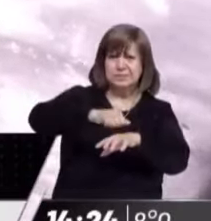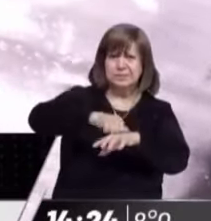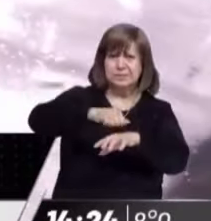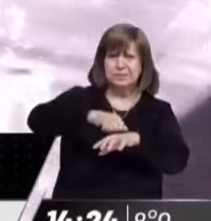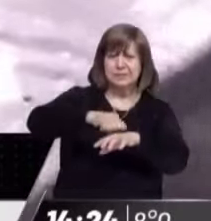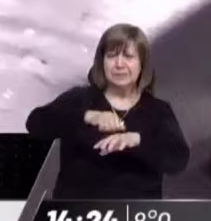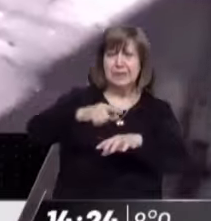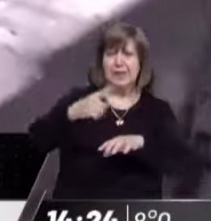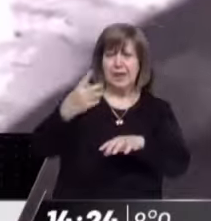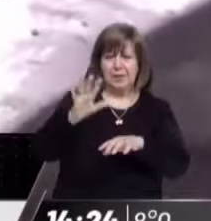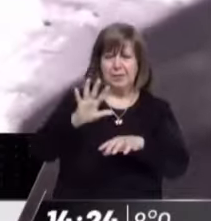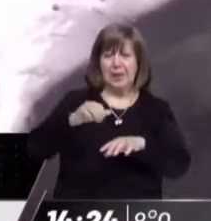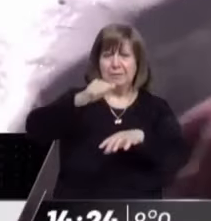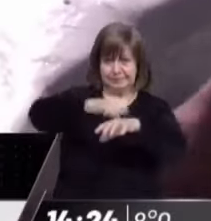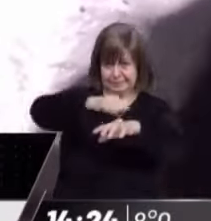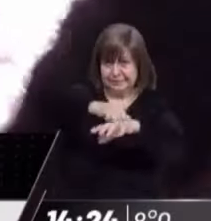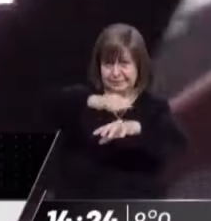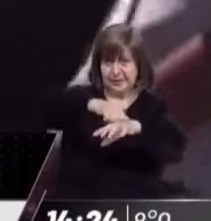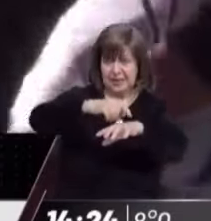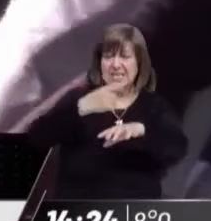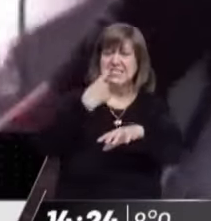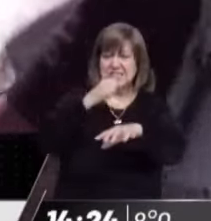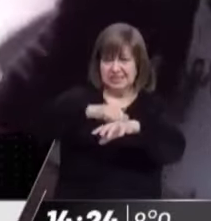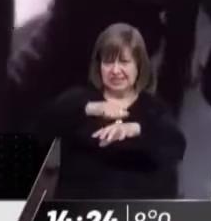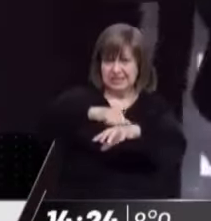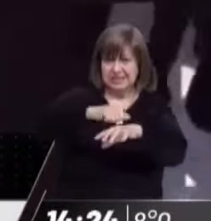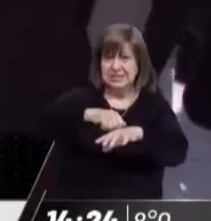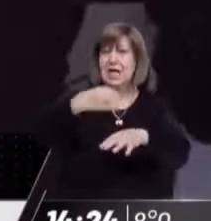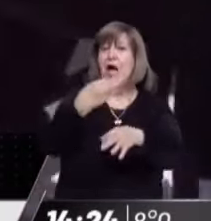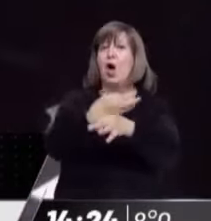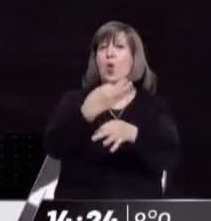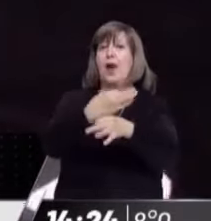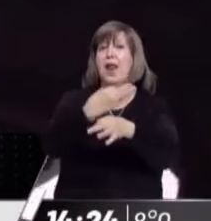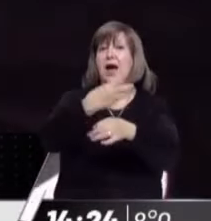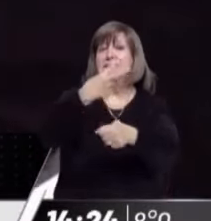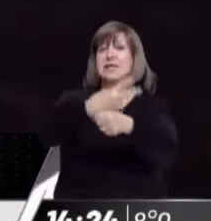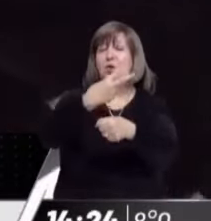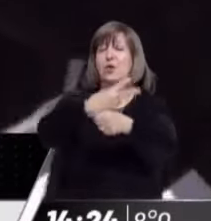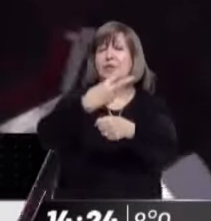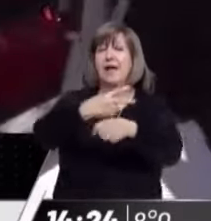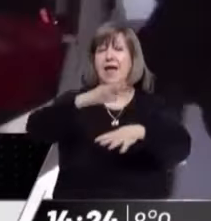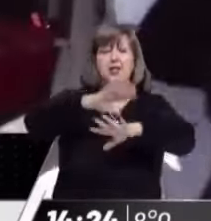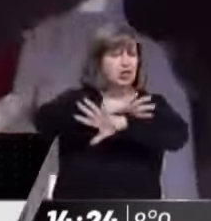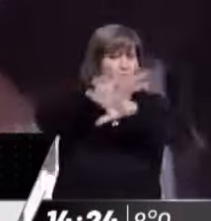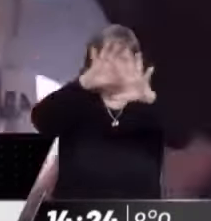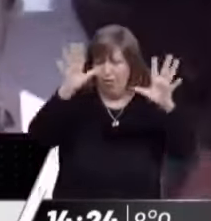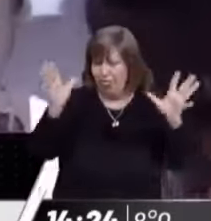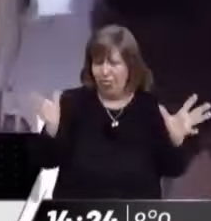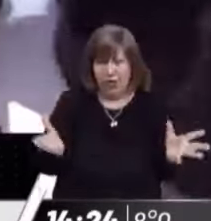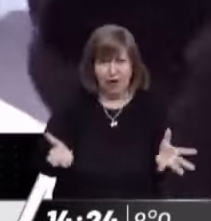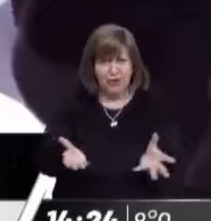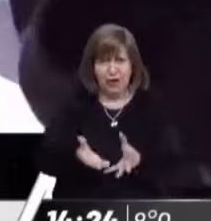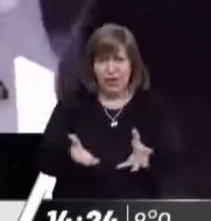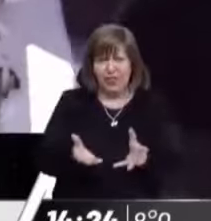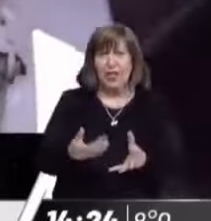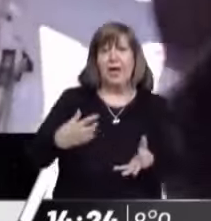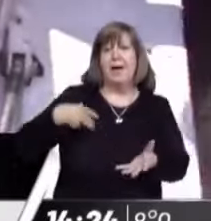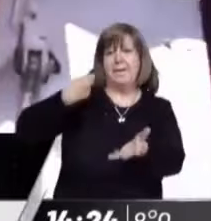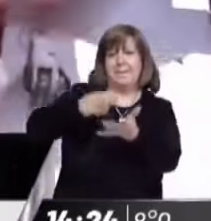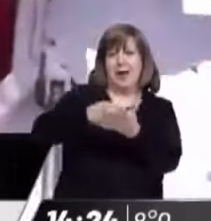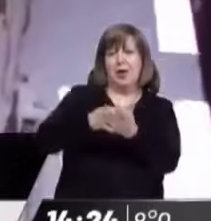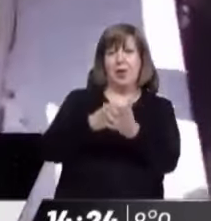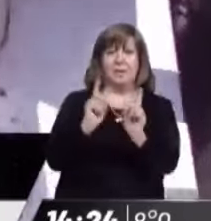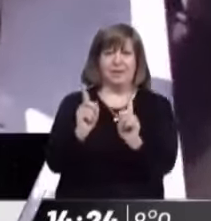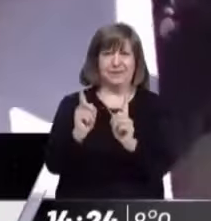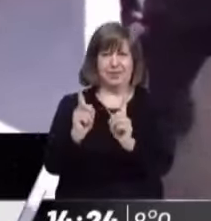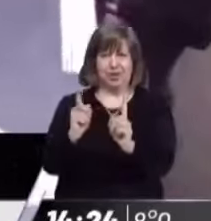vemos el motor, lo prendemos y cerramos. Entiendan que esto se hizo en una escuela secundaria y que compite en la Fórmula